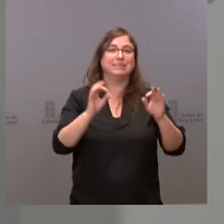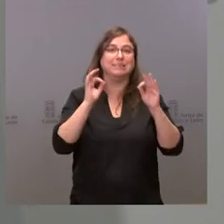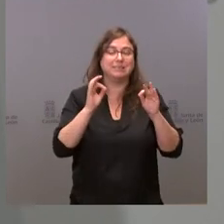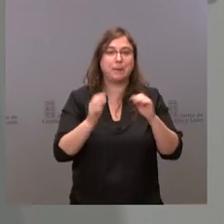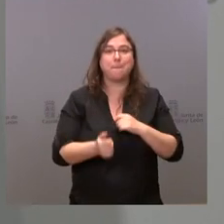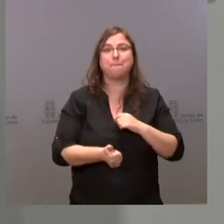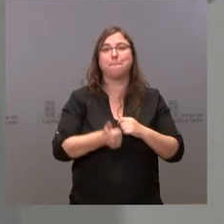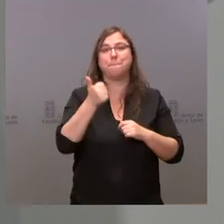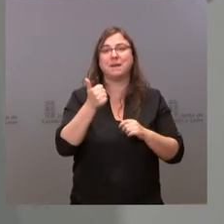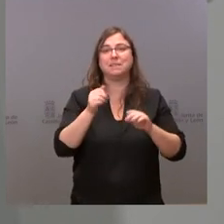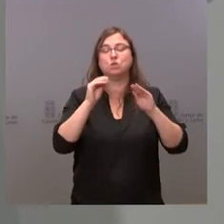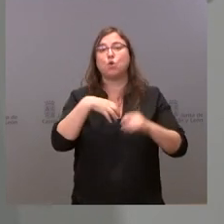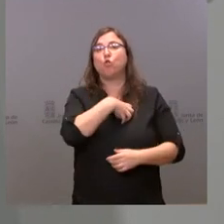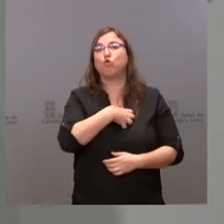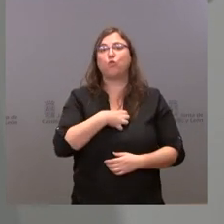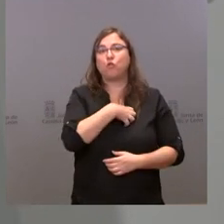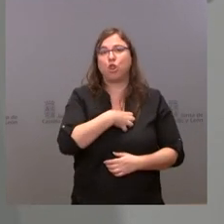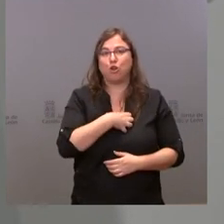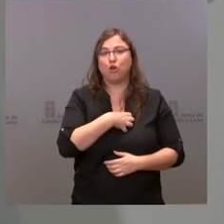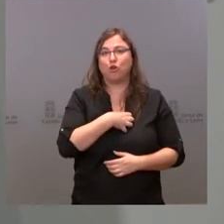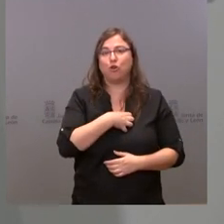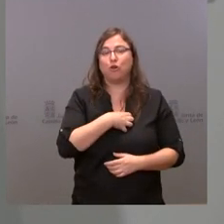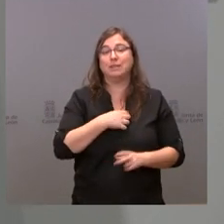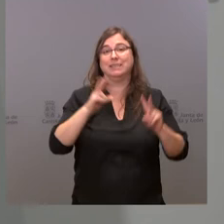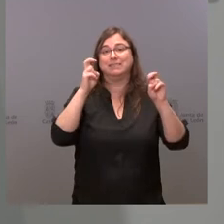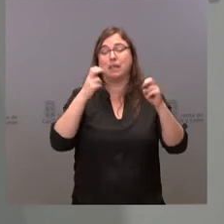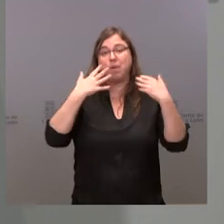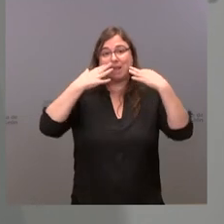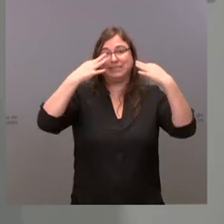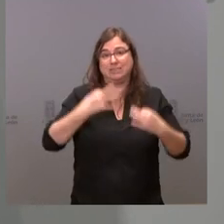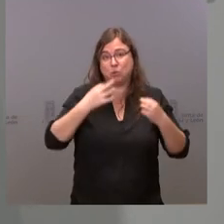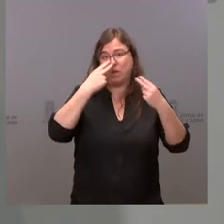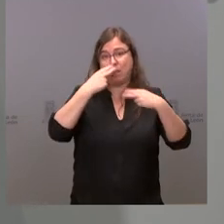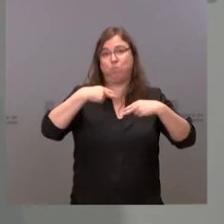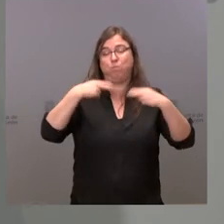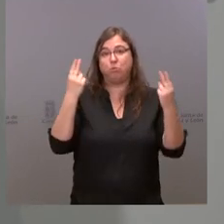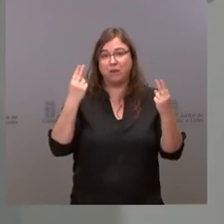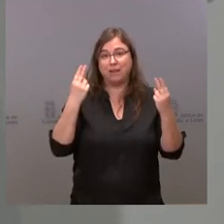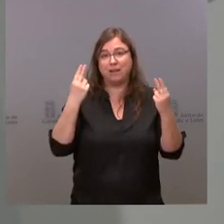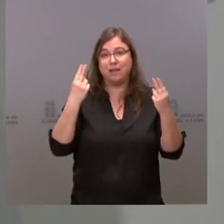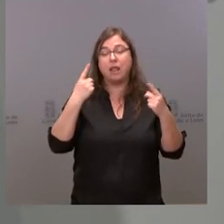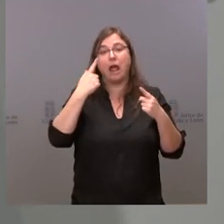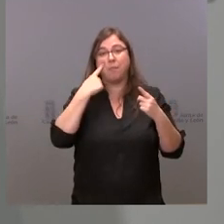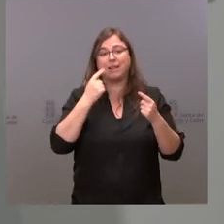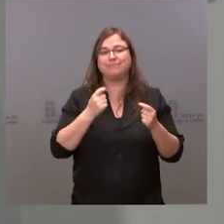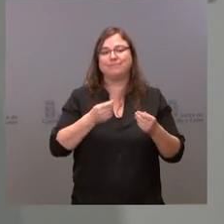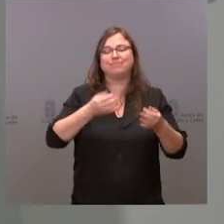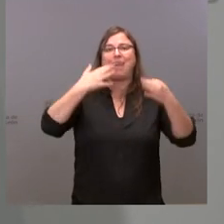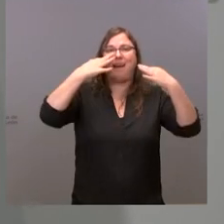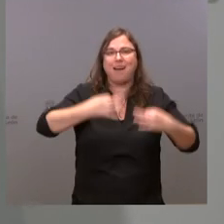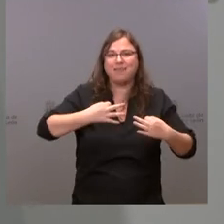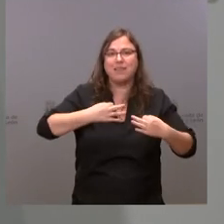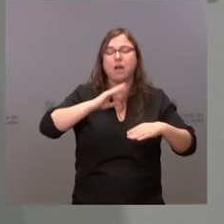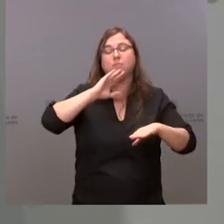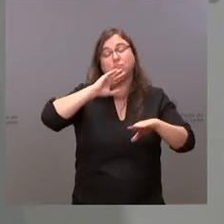tienen función en seguridad pública pues dar garantías en el cumplimiento de la normativa